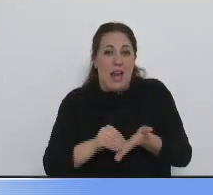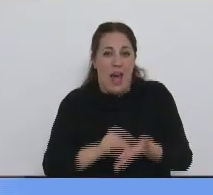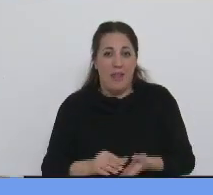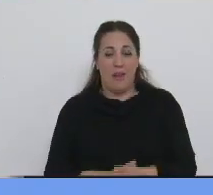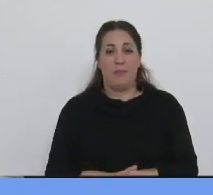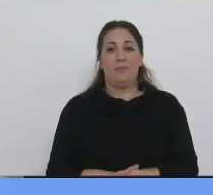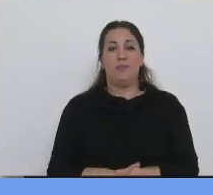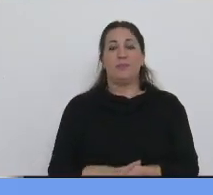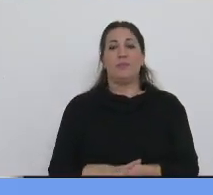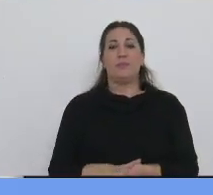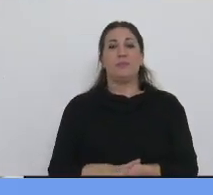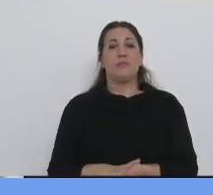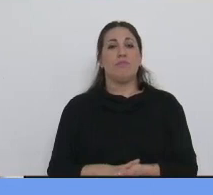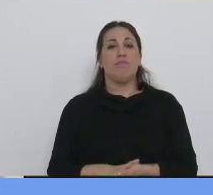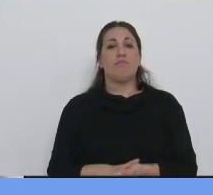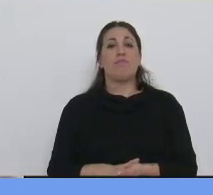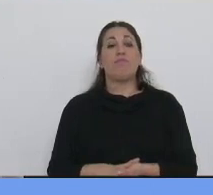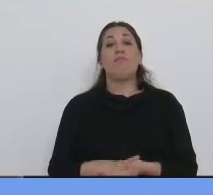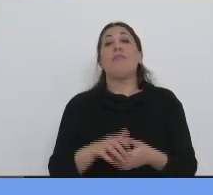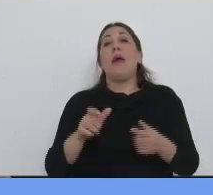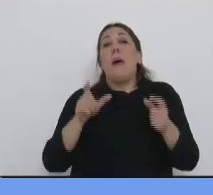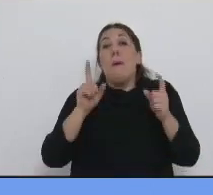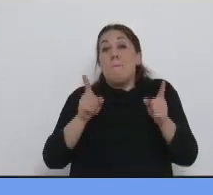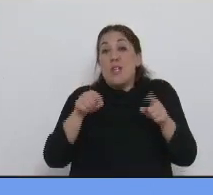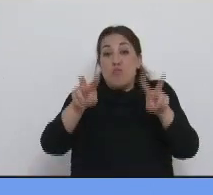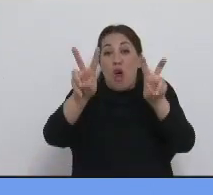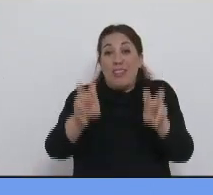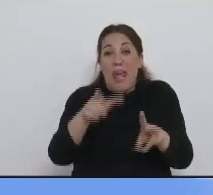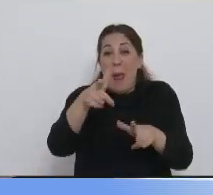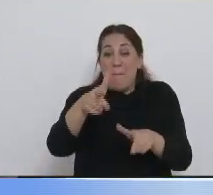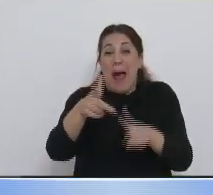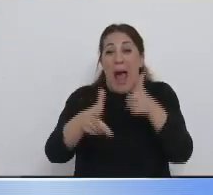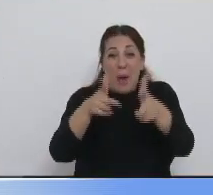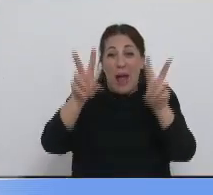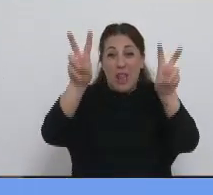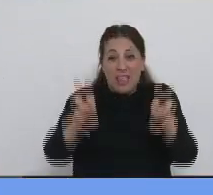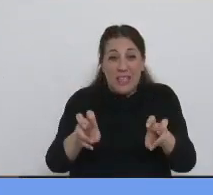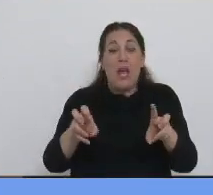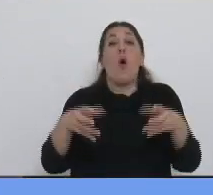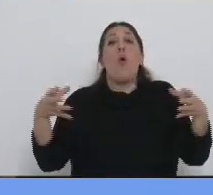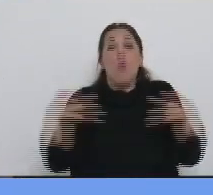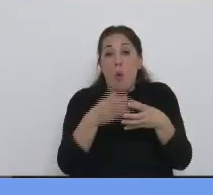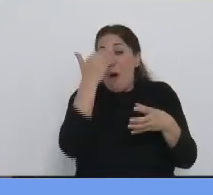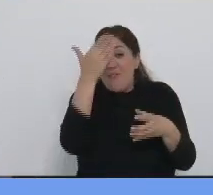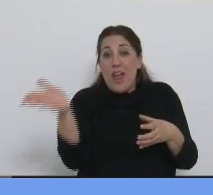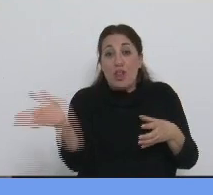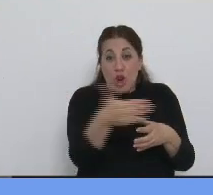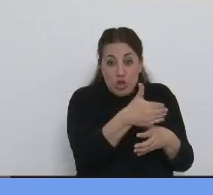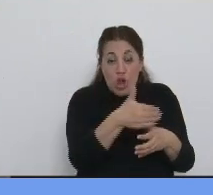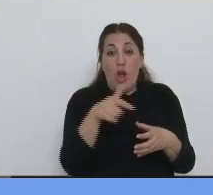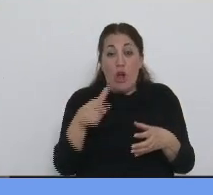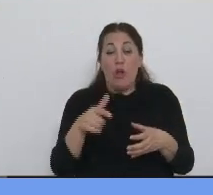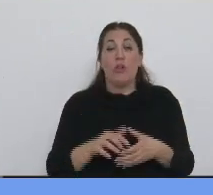más específicamente al tema planteado el bloque del frente de todos constituyó